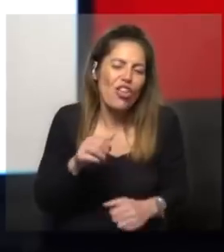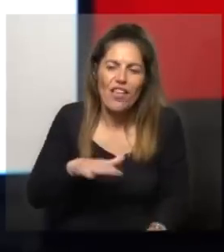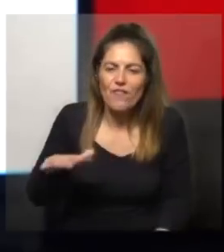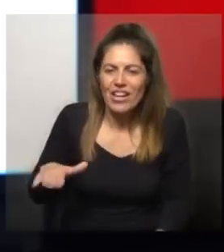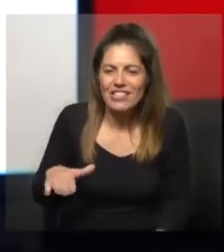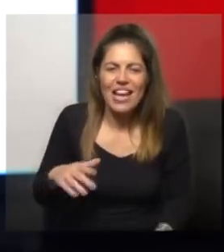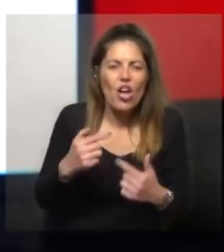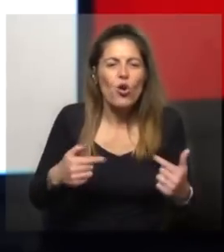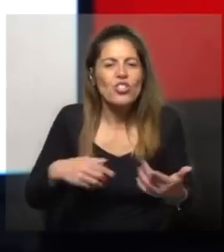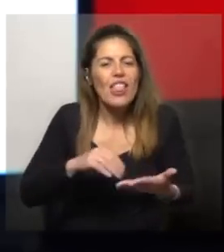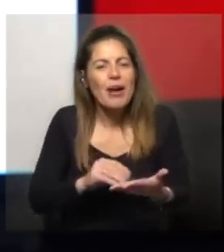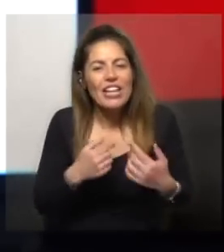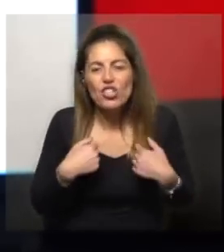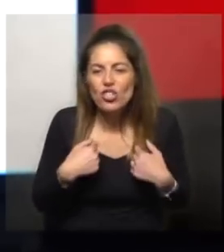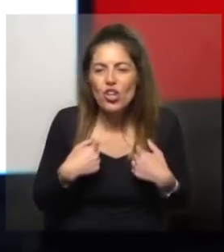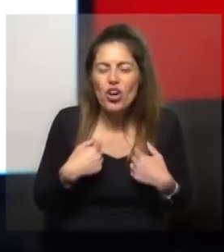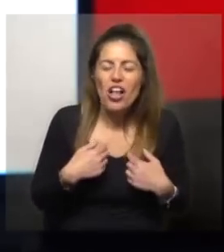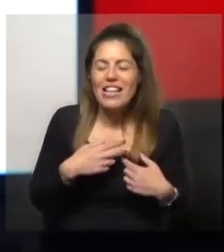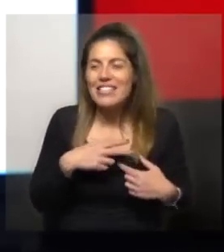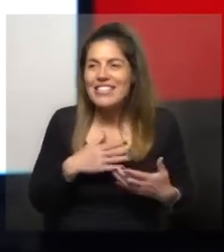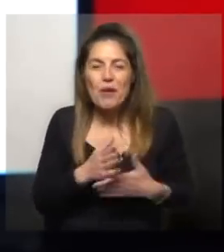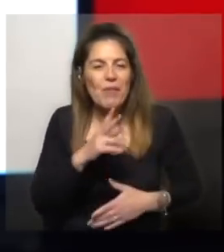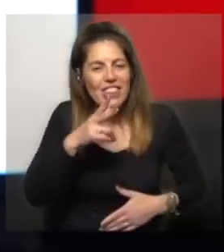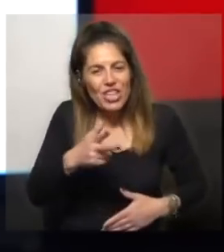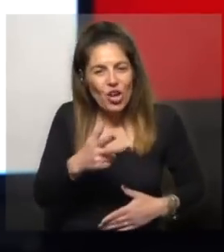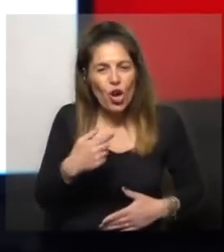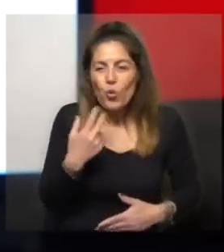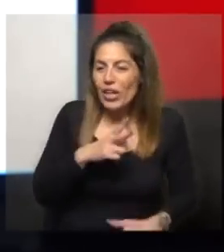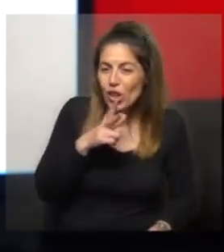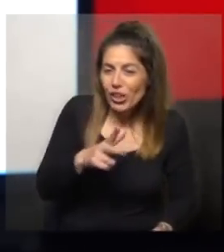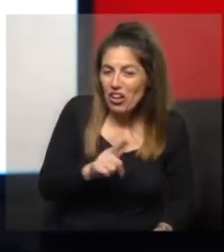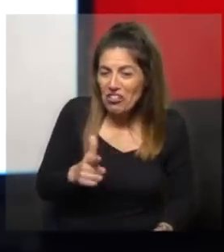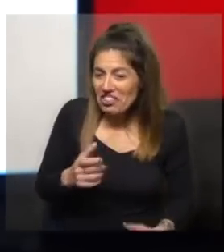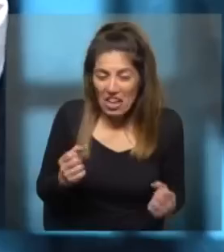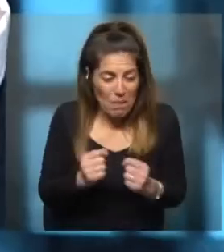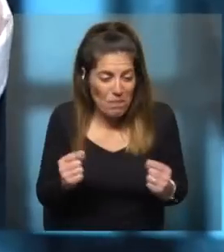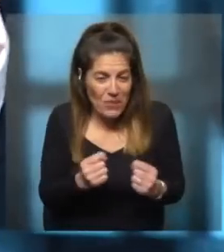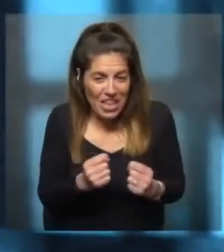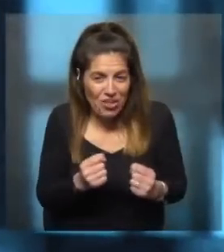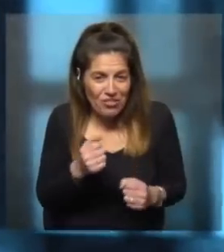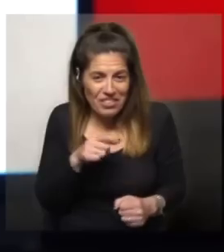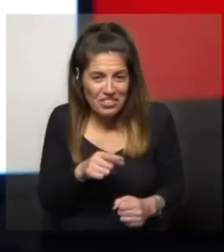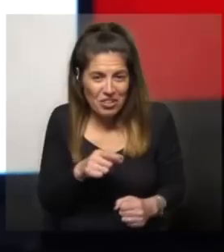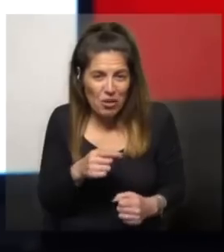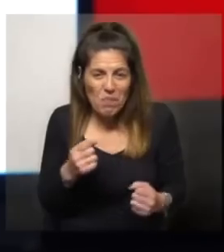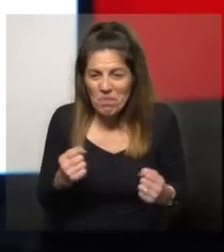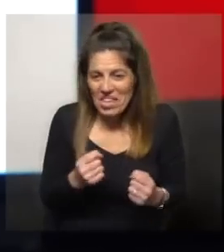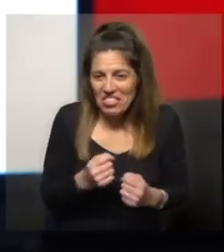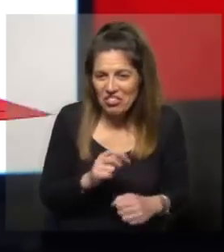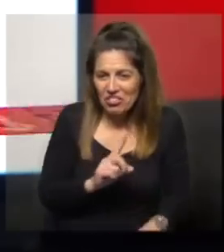Y es una cosa además de la que yo este me jacto mucho de que nuestro hijo no tiene miedo tampoco de esa índole